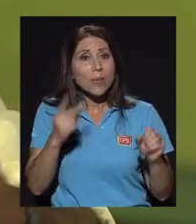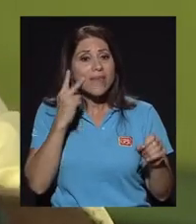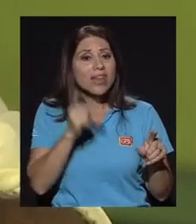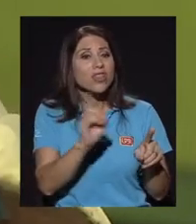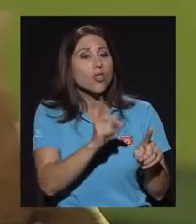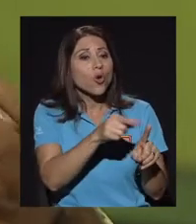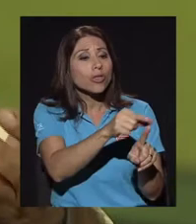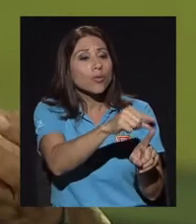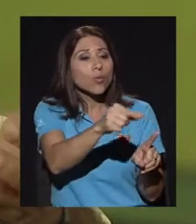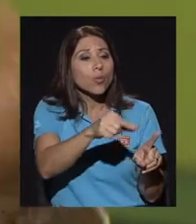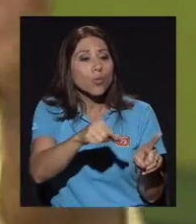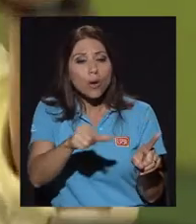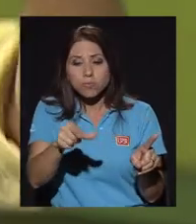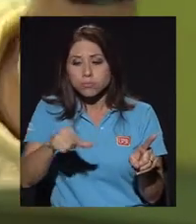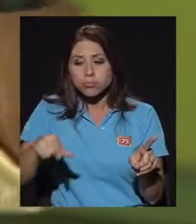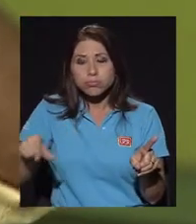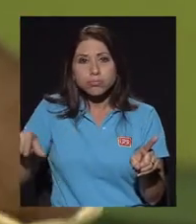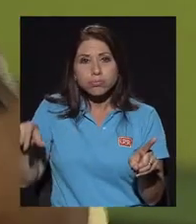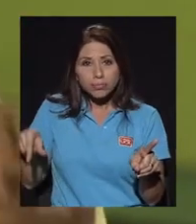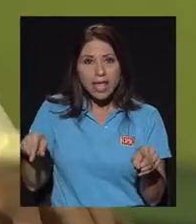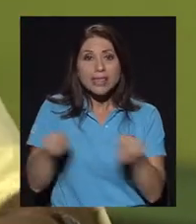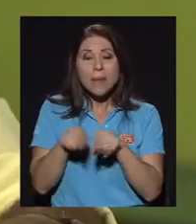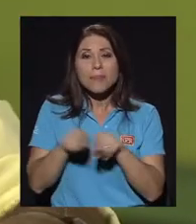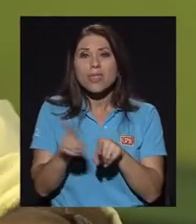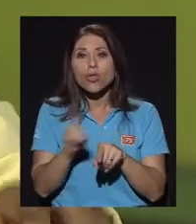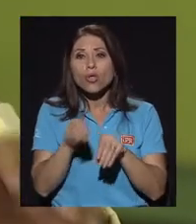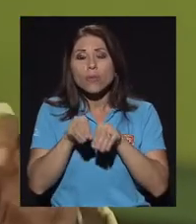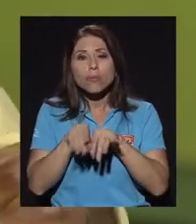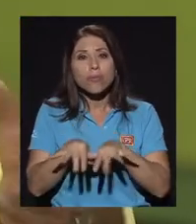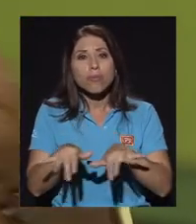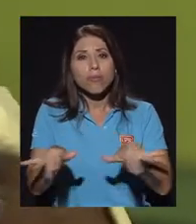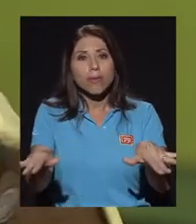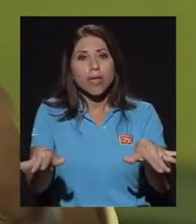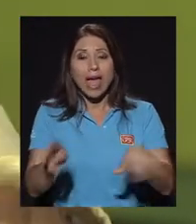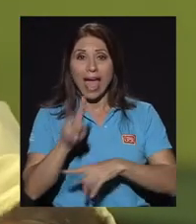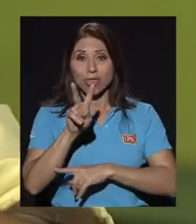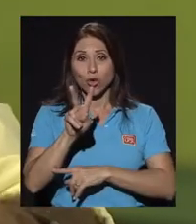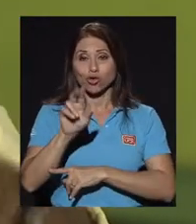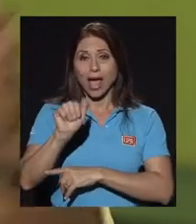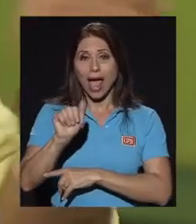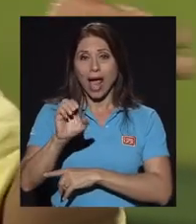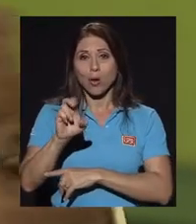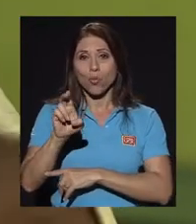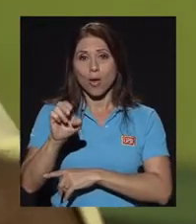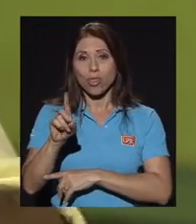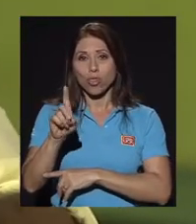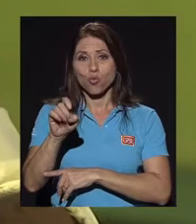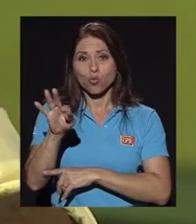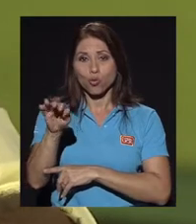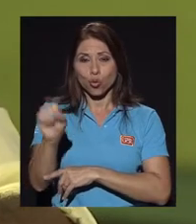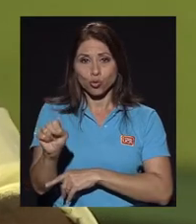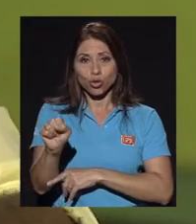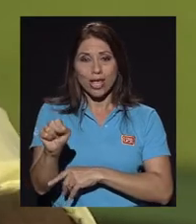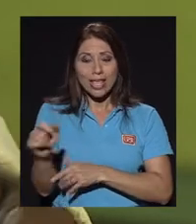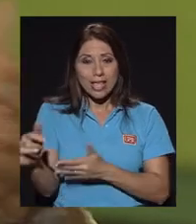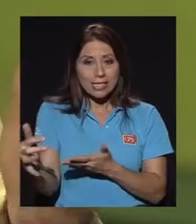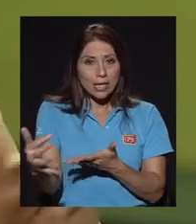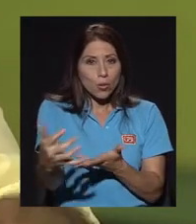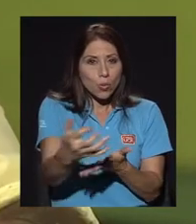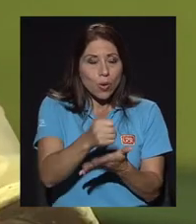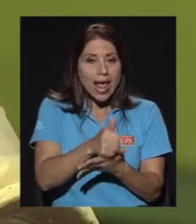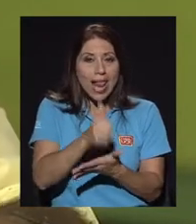aflora, y dónde hay dos acueductos también que están captando el agua para Santa